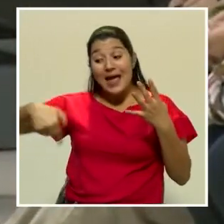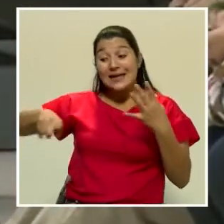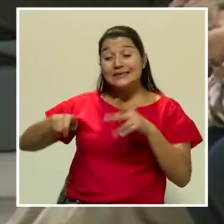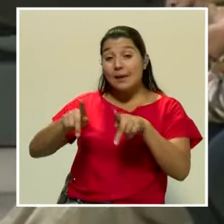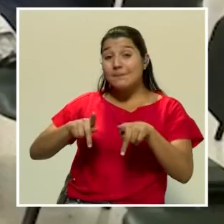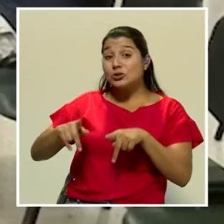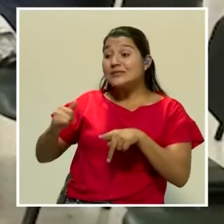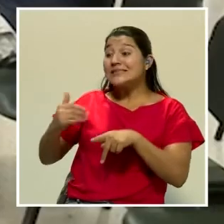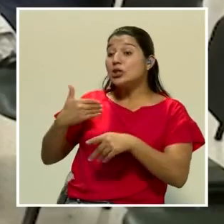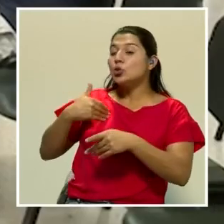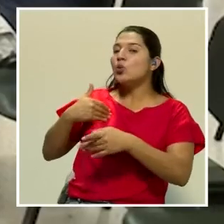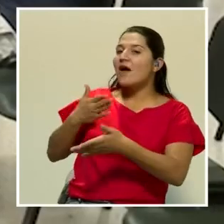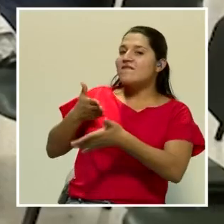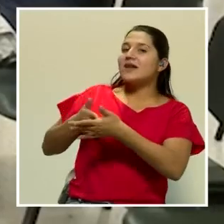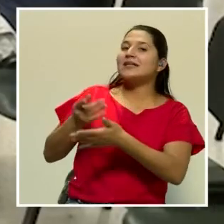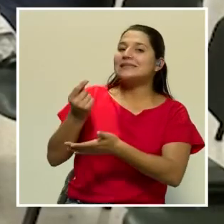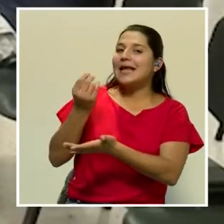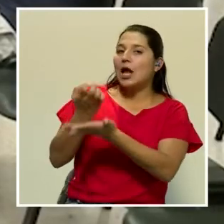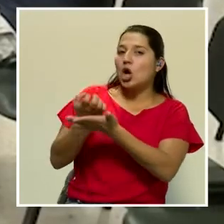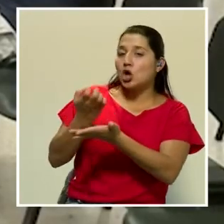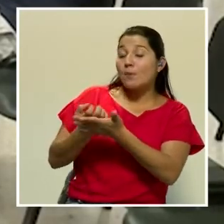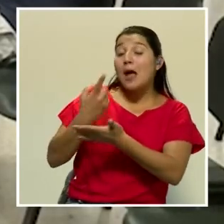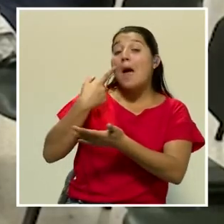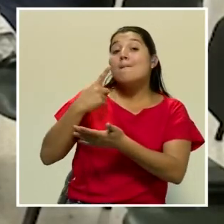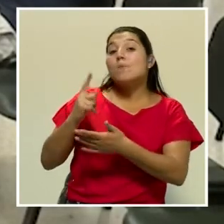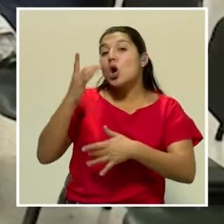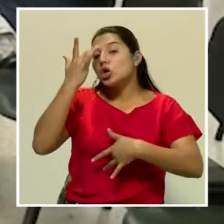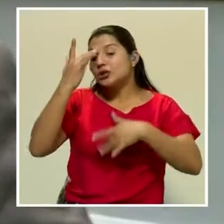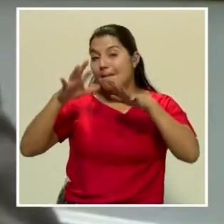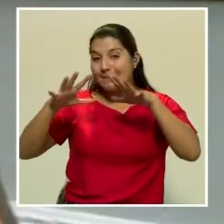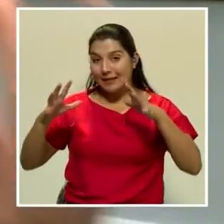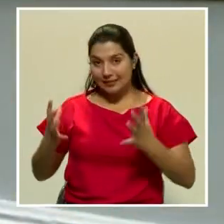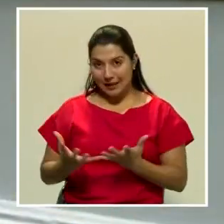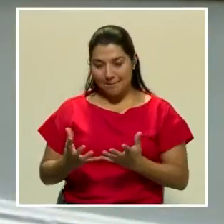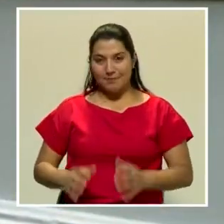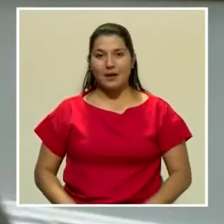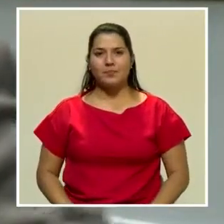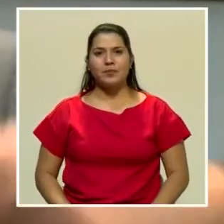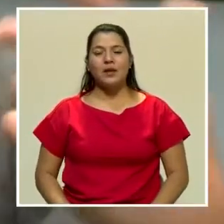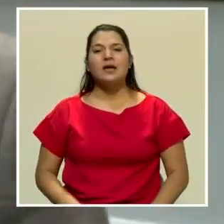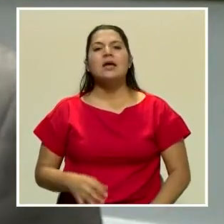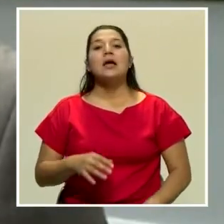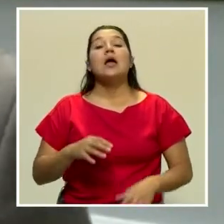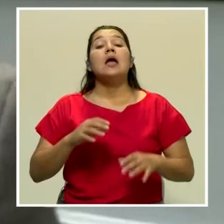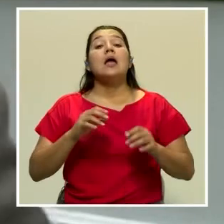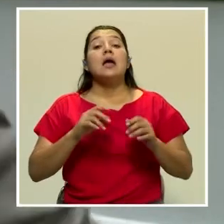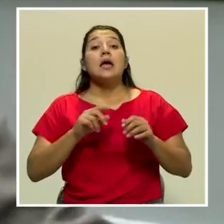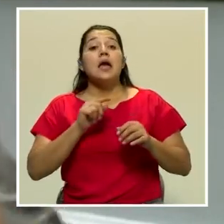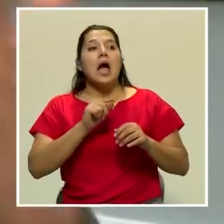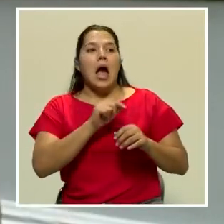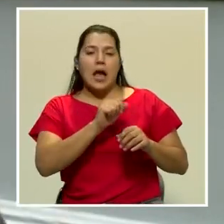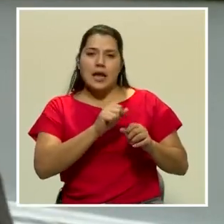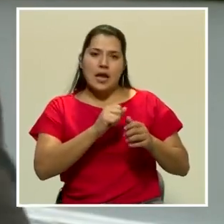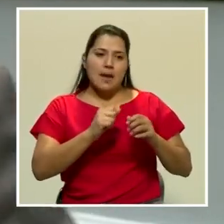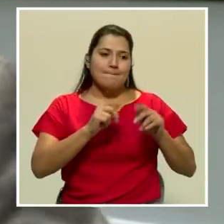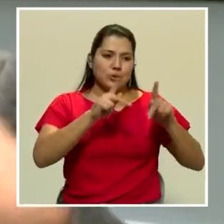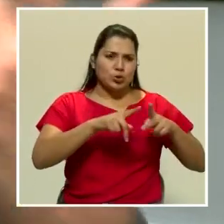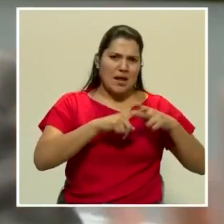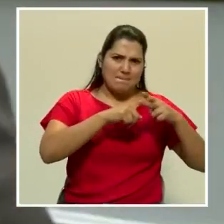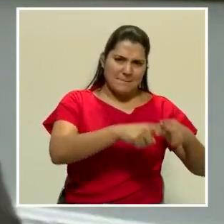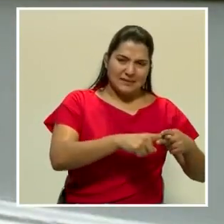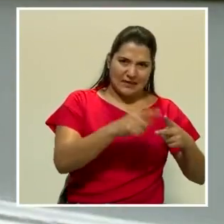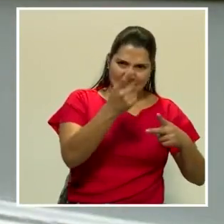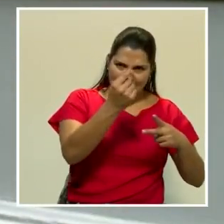que tuvieron un desequilibrio en sus ingresos producto de la pandemia. Cubre a los prestamistas, que son los que más están abusando, a las casas de empeño, a